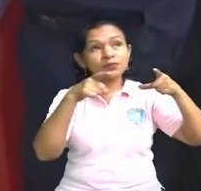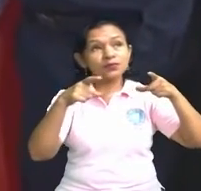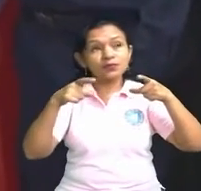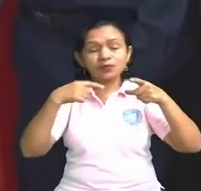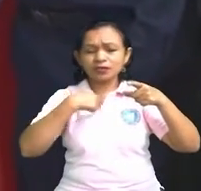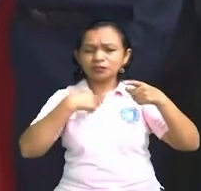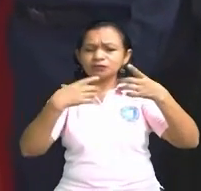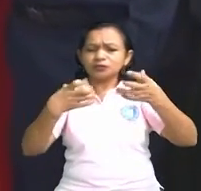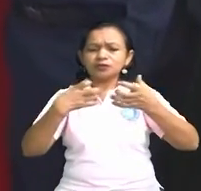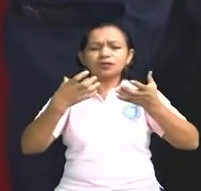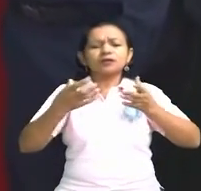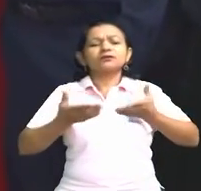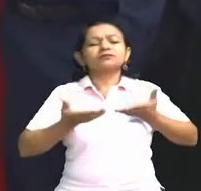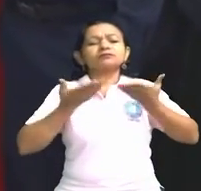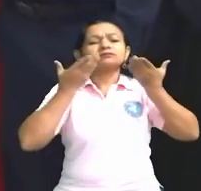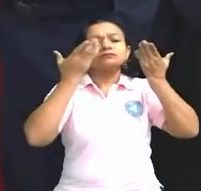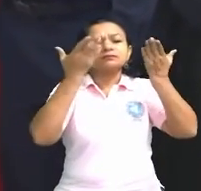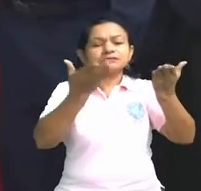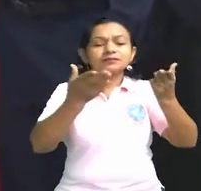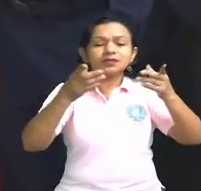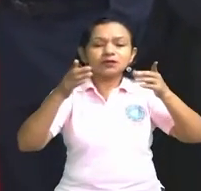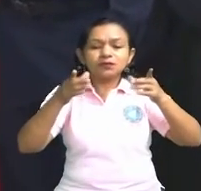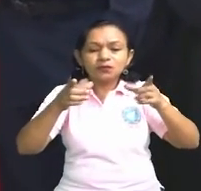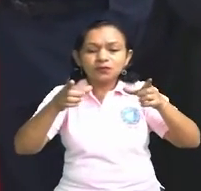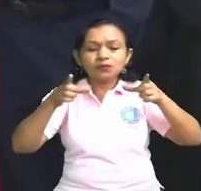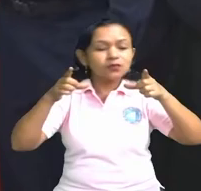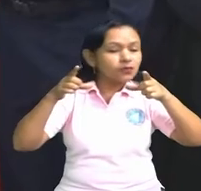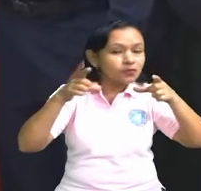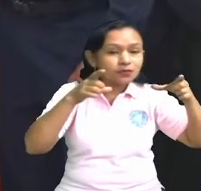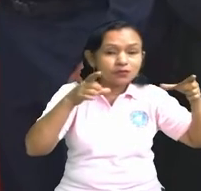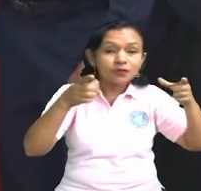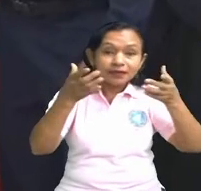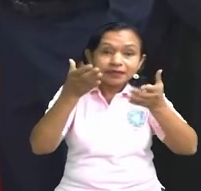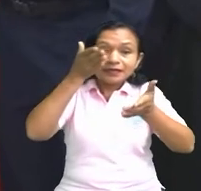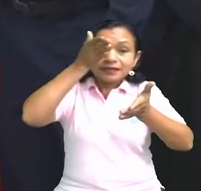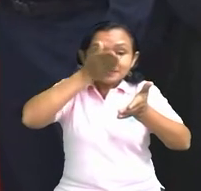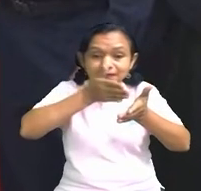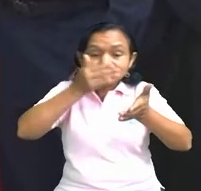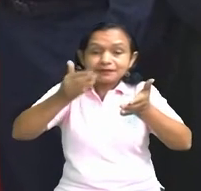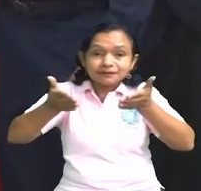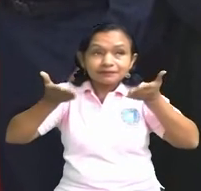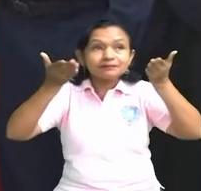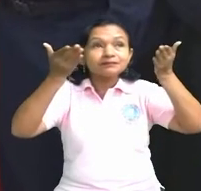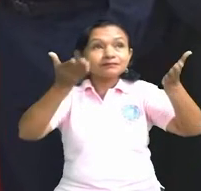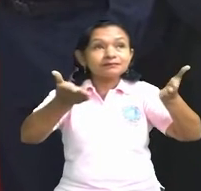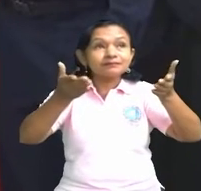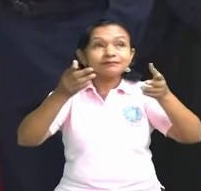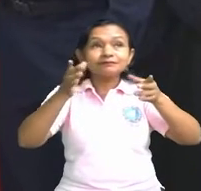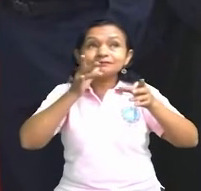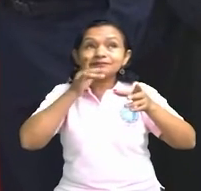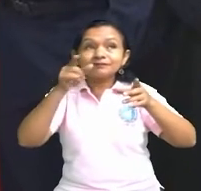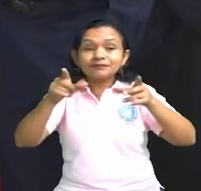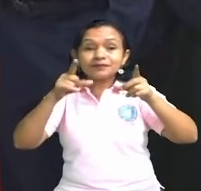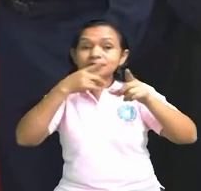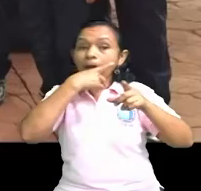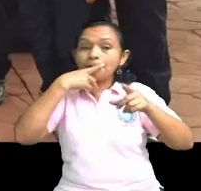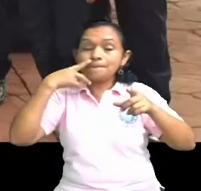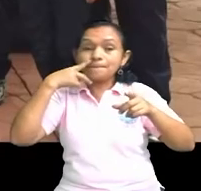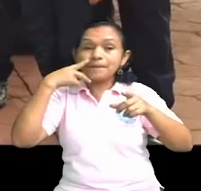él le quería llevar un queque, una torta, y se lo llevó. Ahí está el niño con su